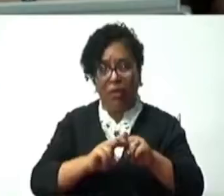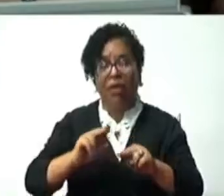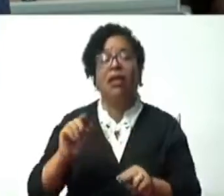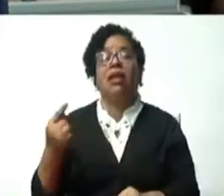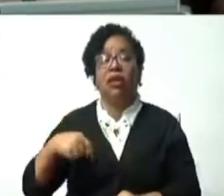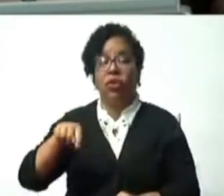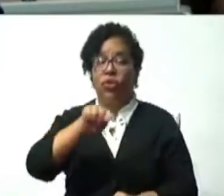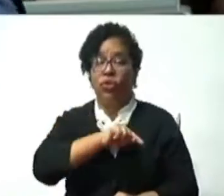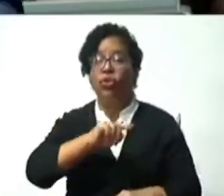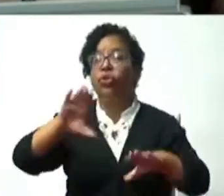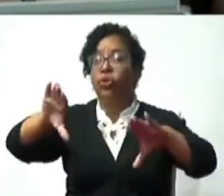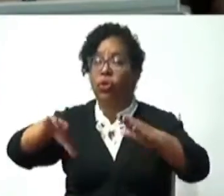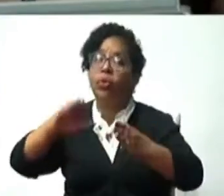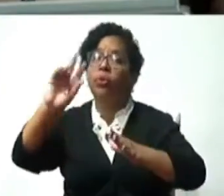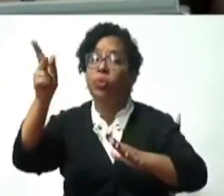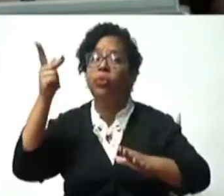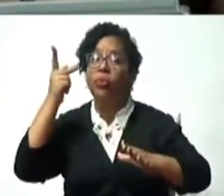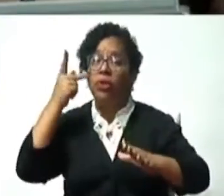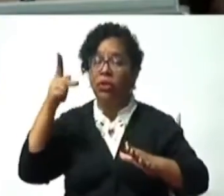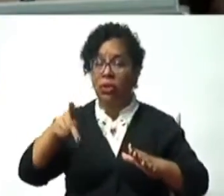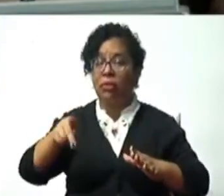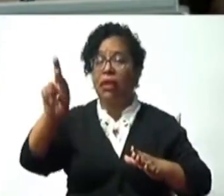asumiendo esta bandera.